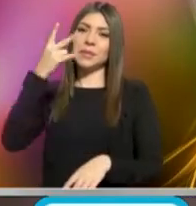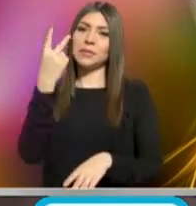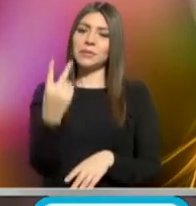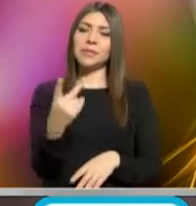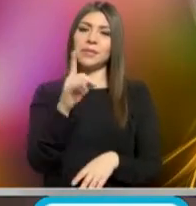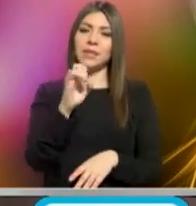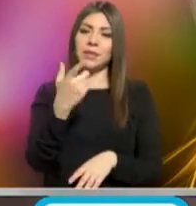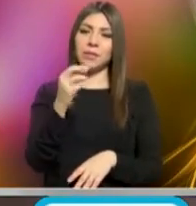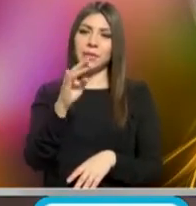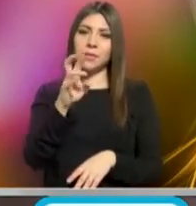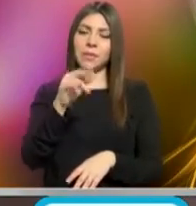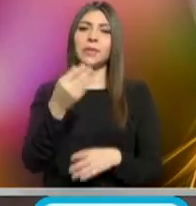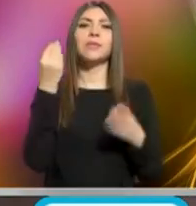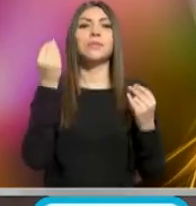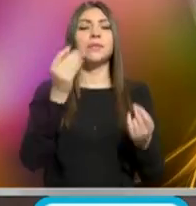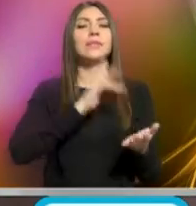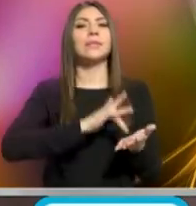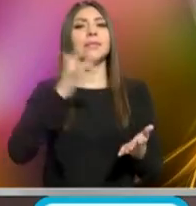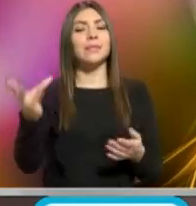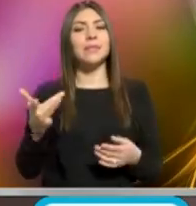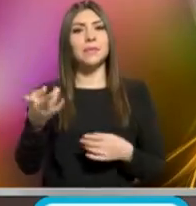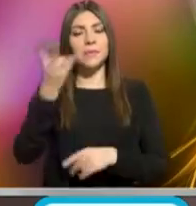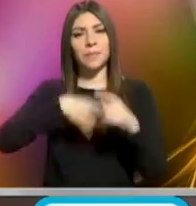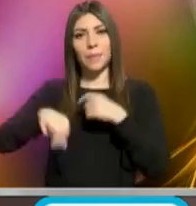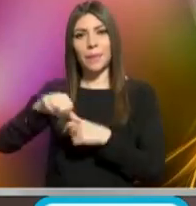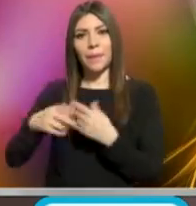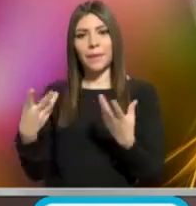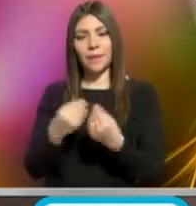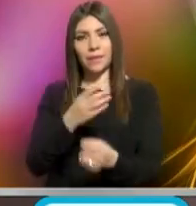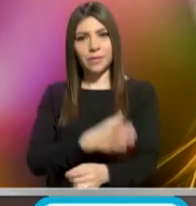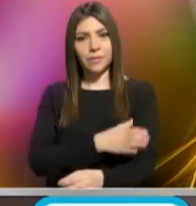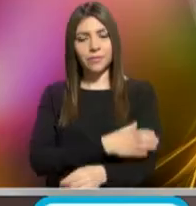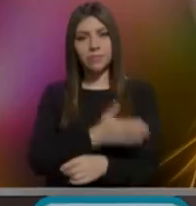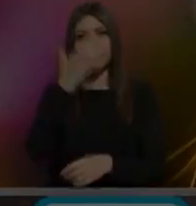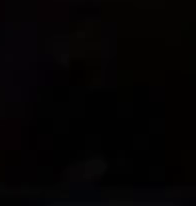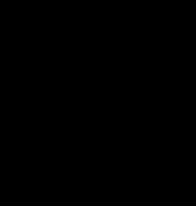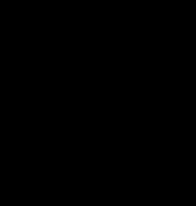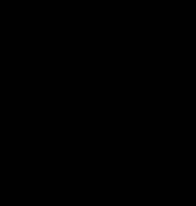Exacto. Miriam, pues muchas Muchas gracias. gracias. Gracias por estar el día de hoy con nosotros y compartir pues más información.